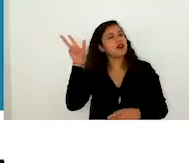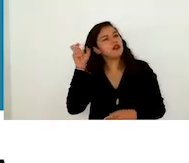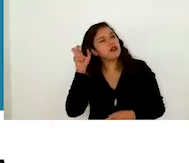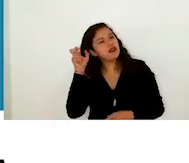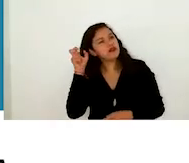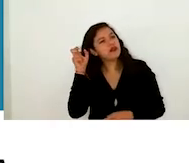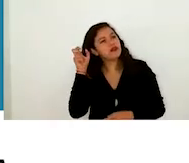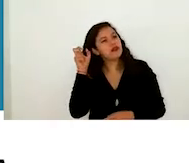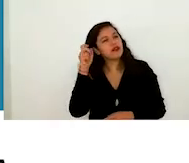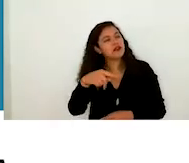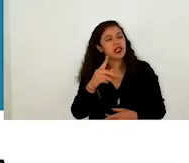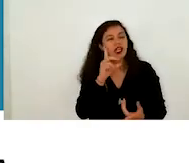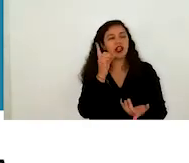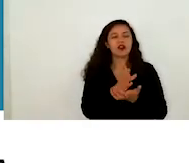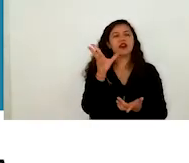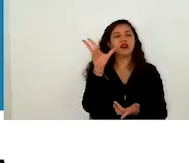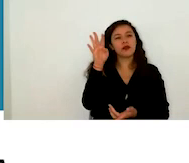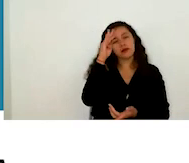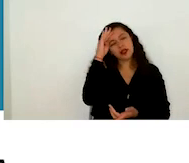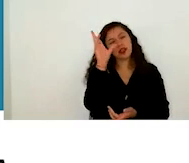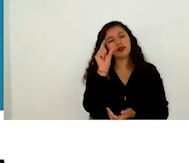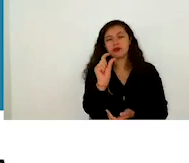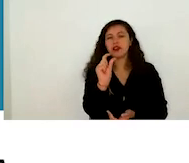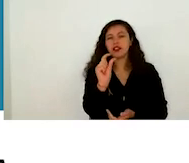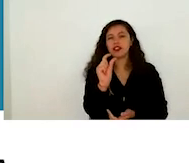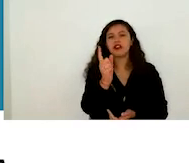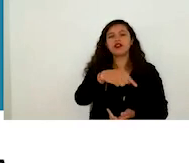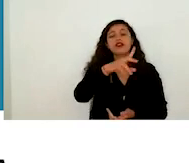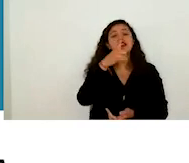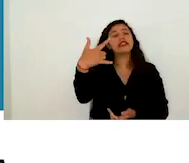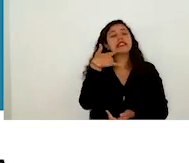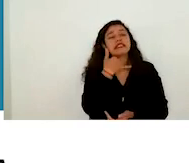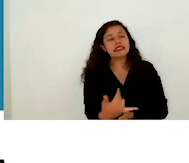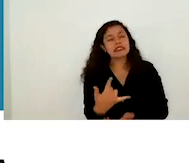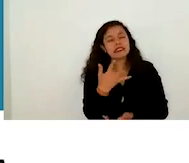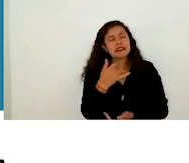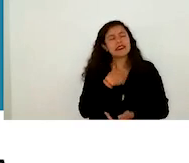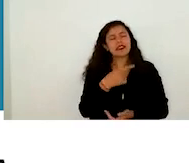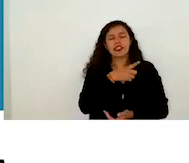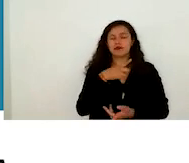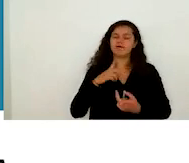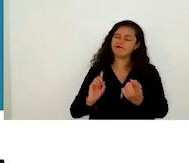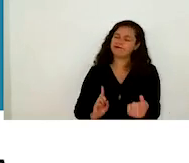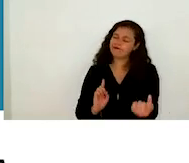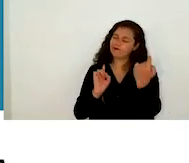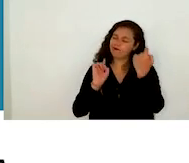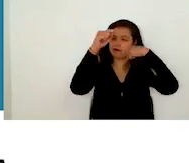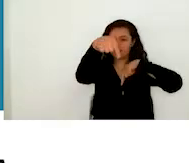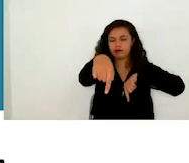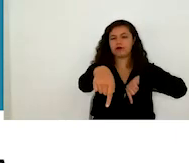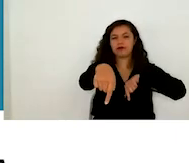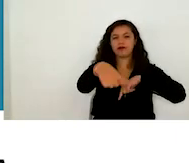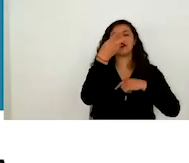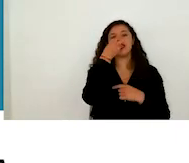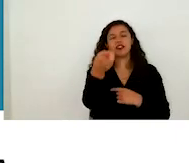un poquito trate traten de ser empatados con el otro y que lo que está diciendo lo